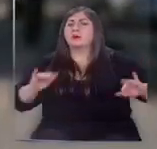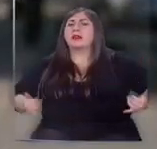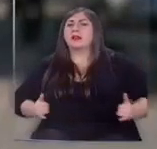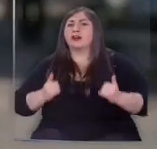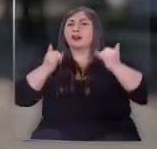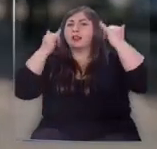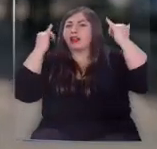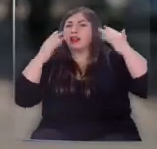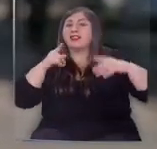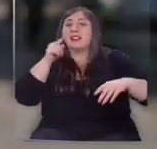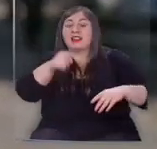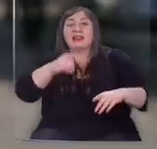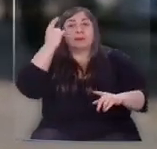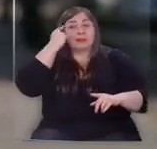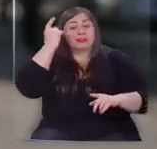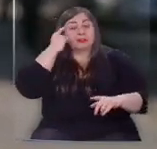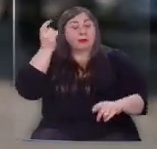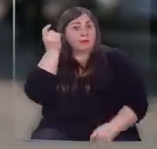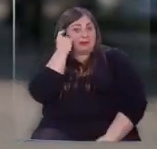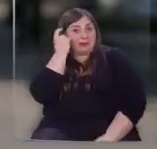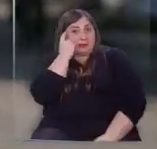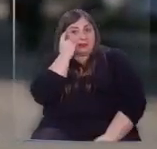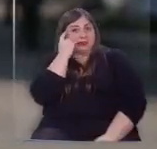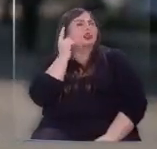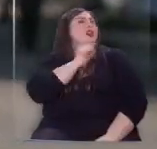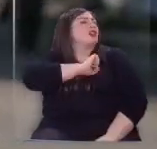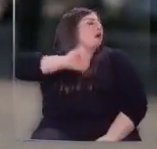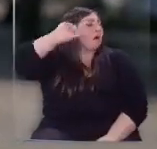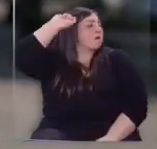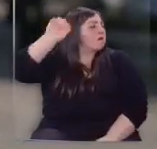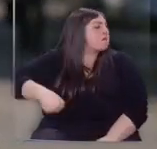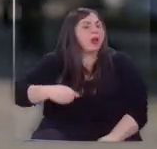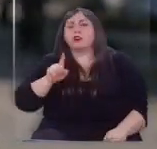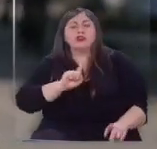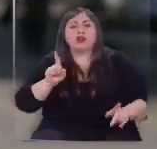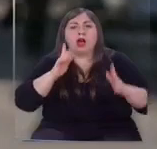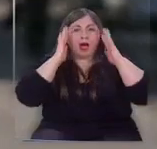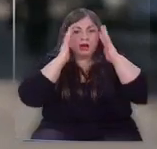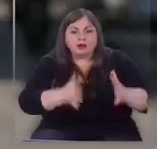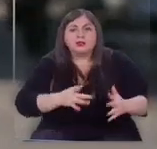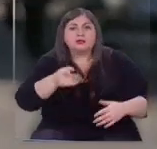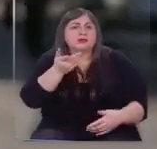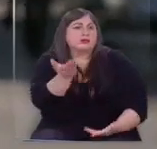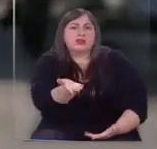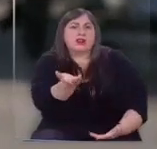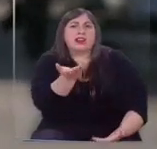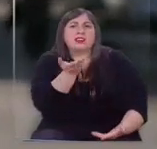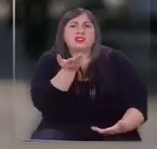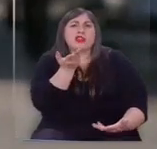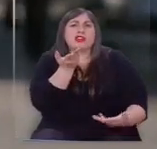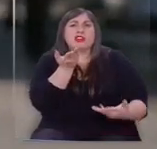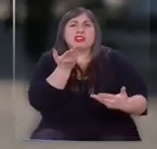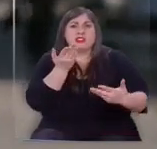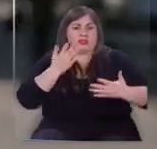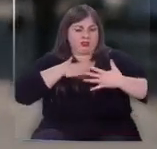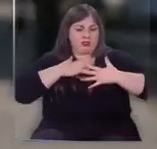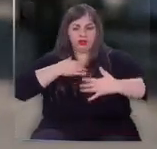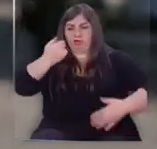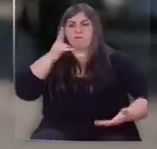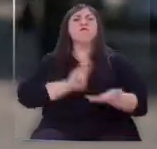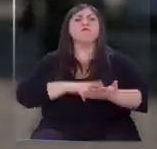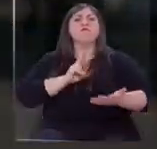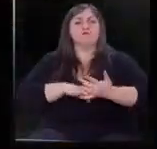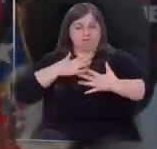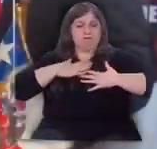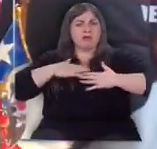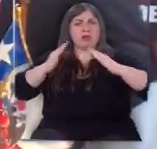Hay mucha gente que es de pensamiento anárquico, que no obedecen a nadie, que no se sujetan a nadie, que ellos son, digamos, señores